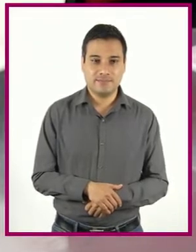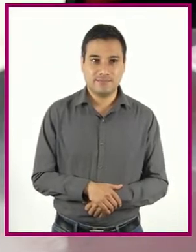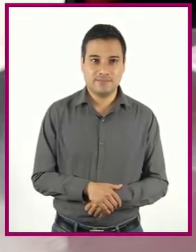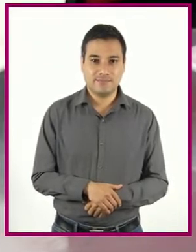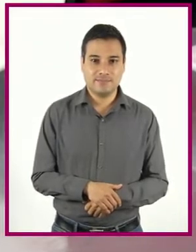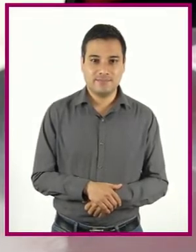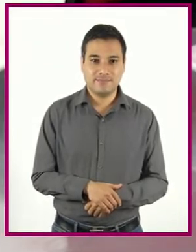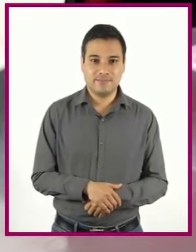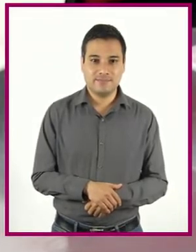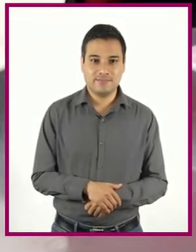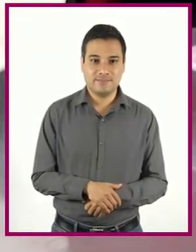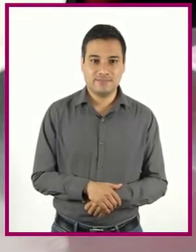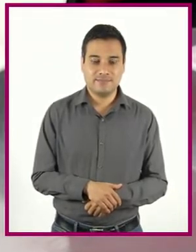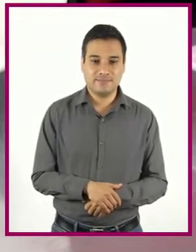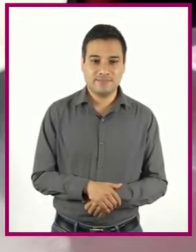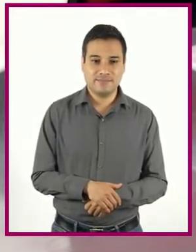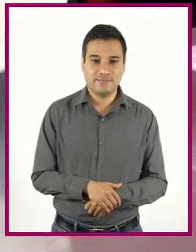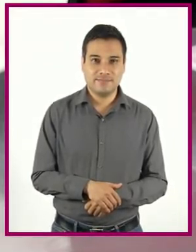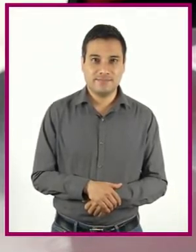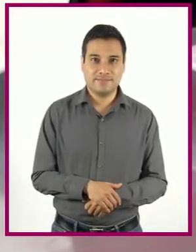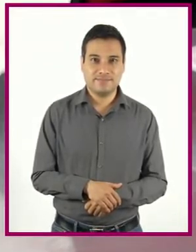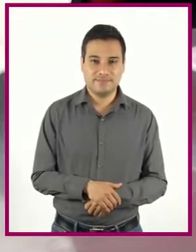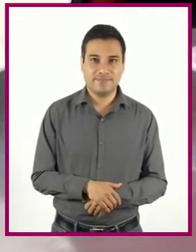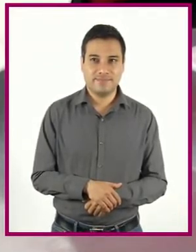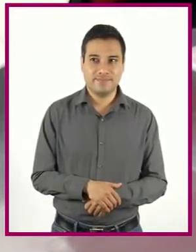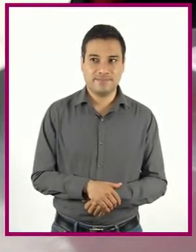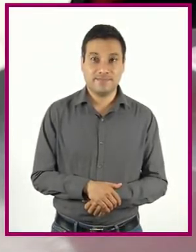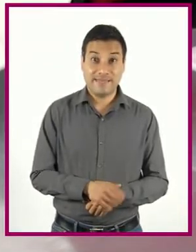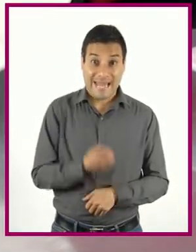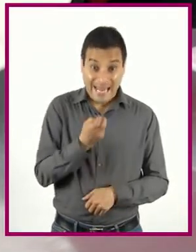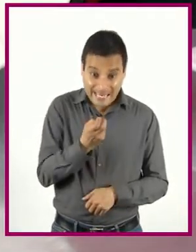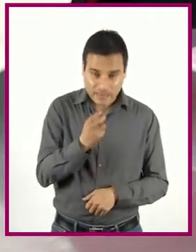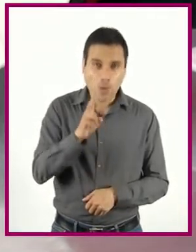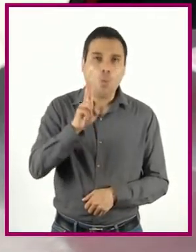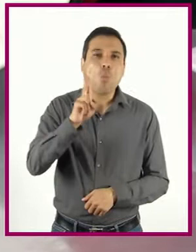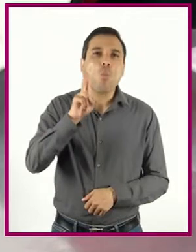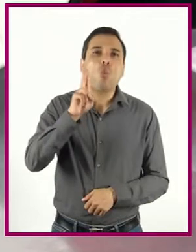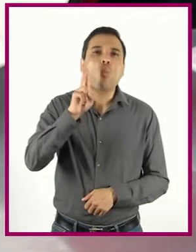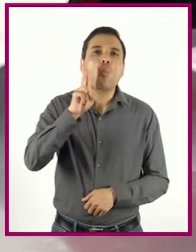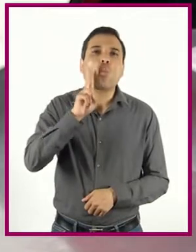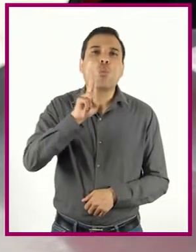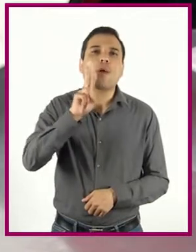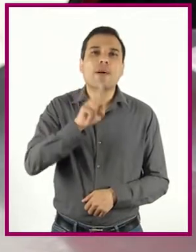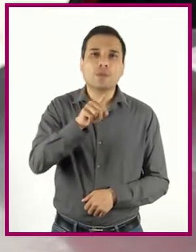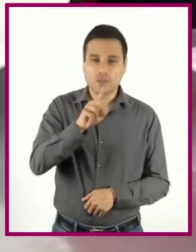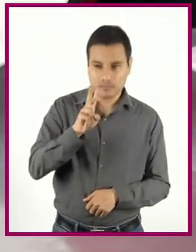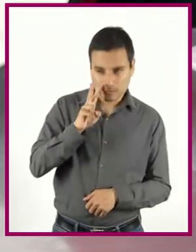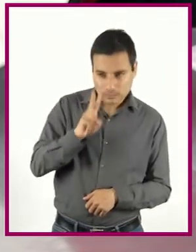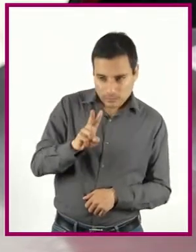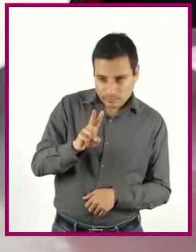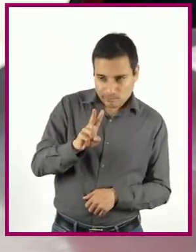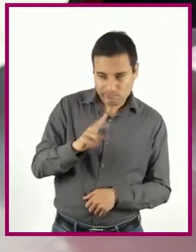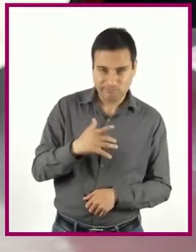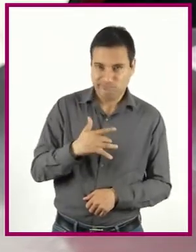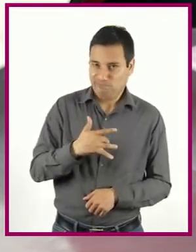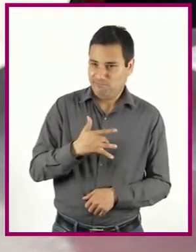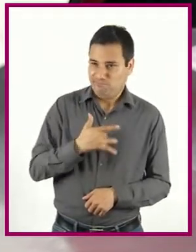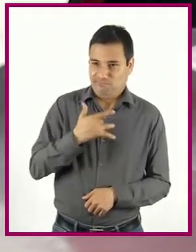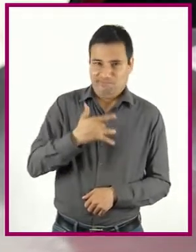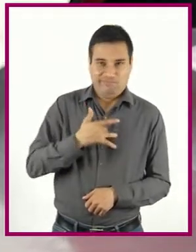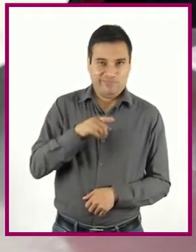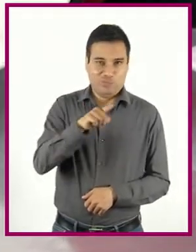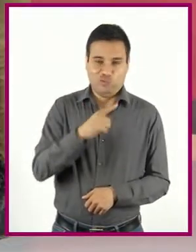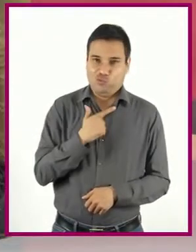Con esta prueba, ustedes pueden decidir qué tipo de producto consumir, ya que identificarán la adulteración con